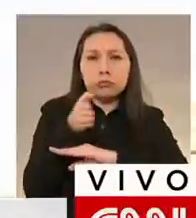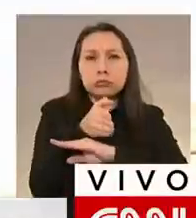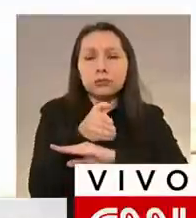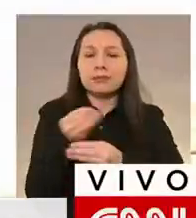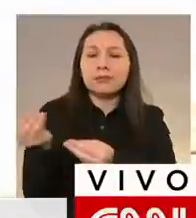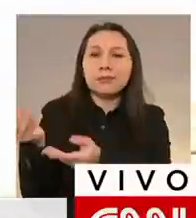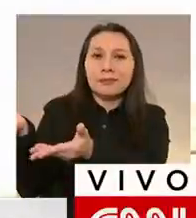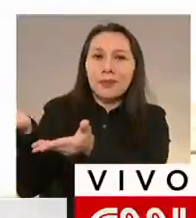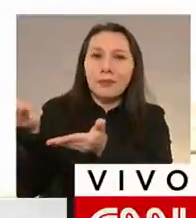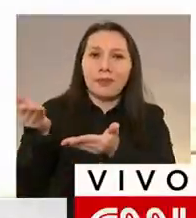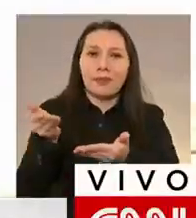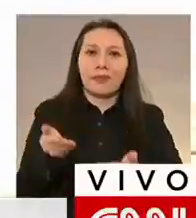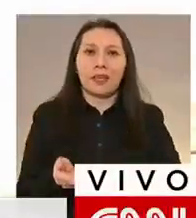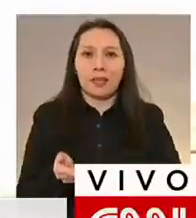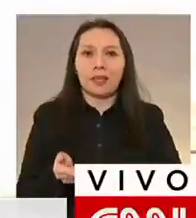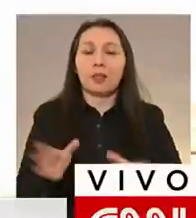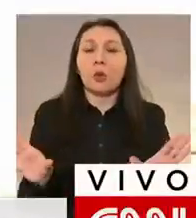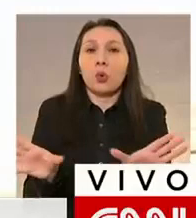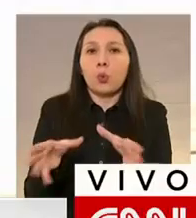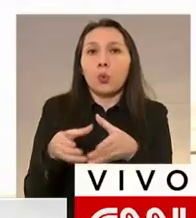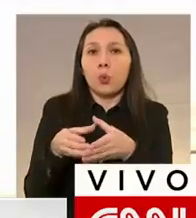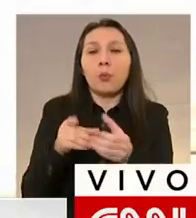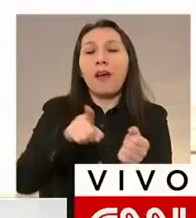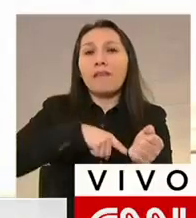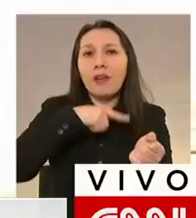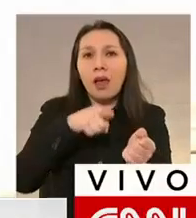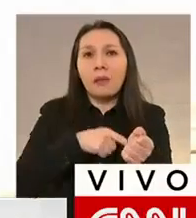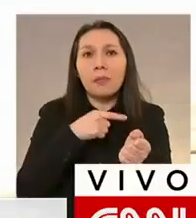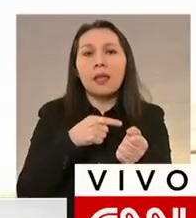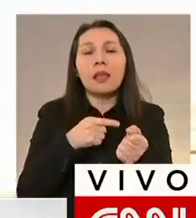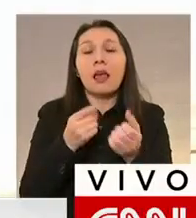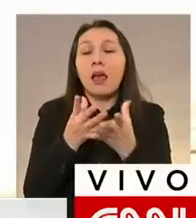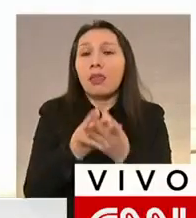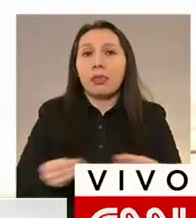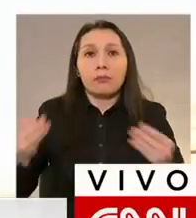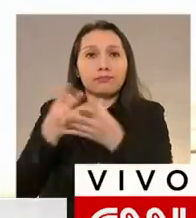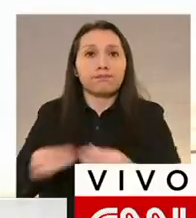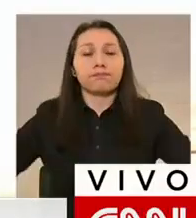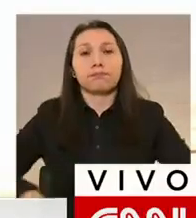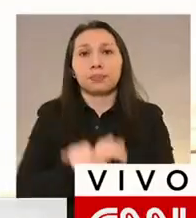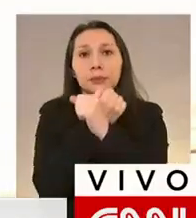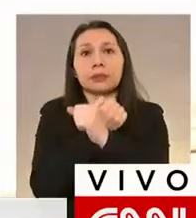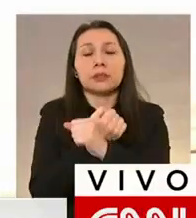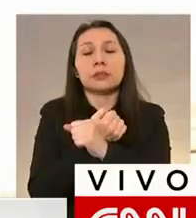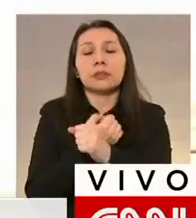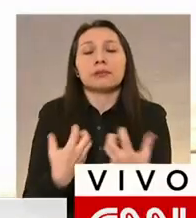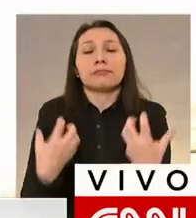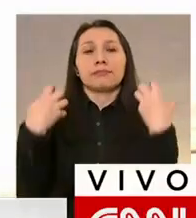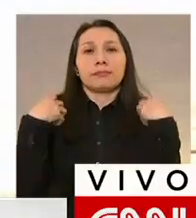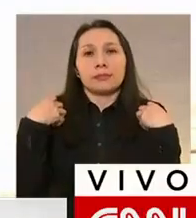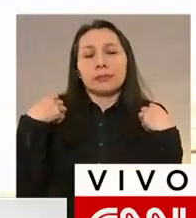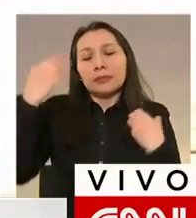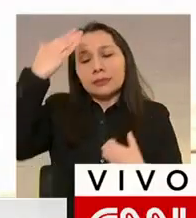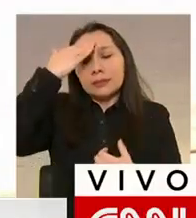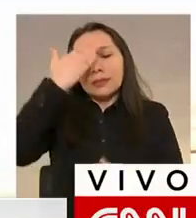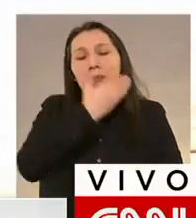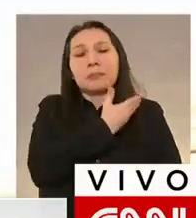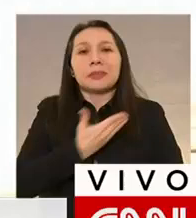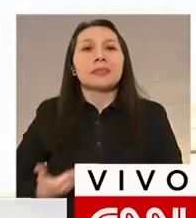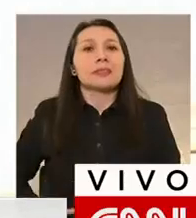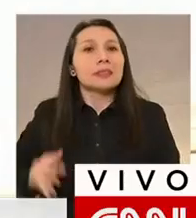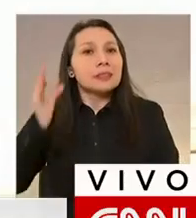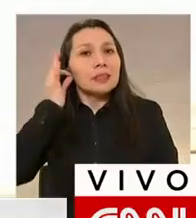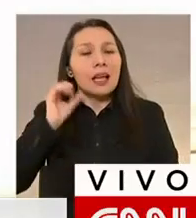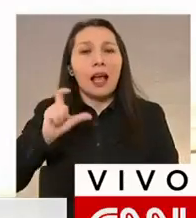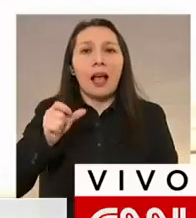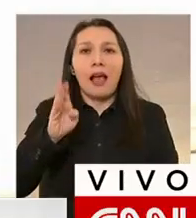Damos la bienvenida a la agrupación de familiares de detenidos desaparecidos, encabezada por su presidenta Gaby